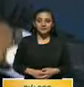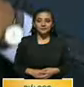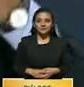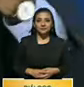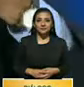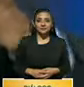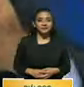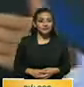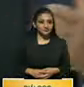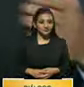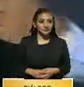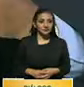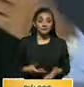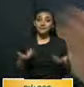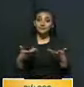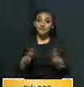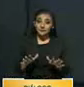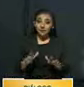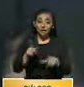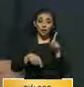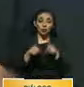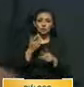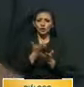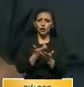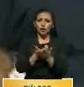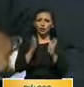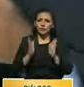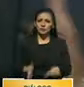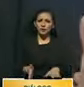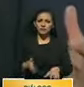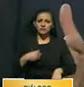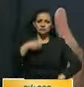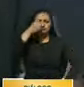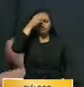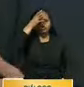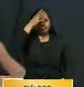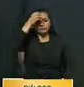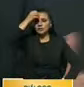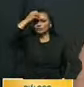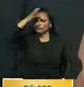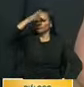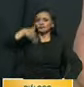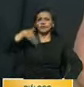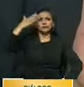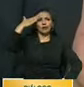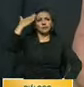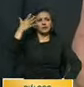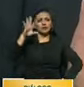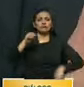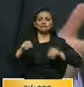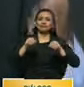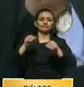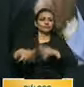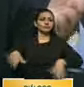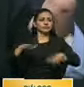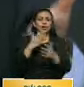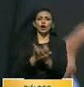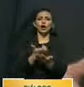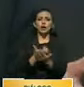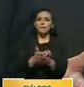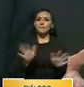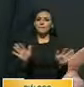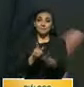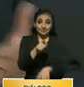economistas orgullosos de su sapiencia a dar clases a los verdaderos economistas. He ahí